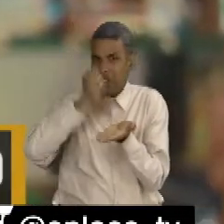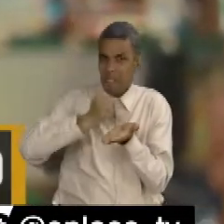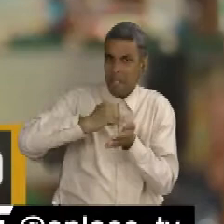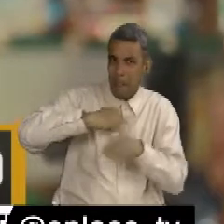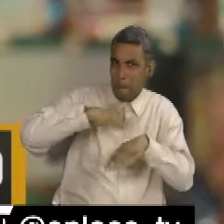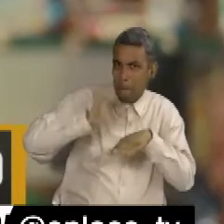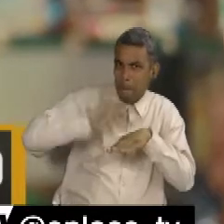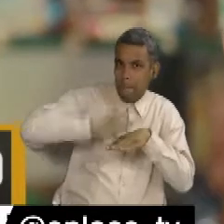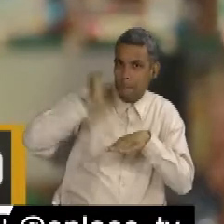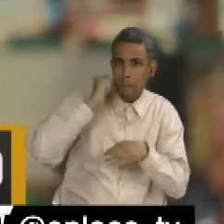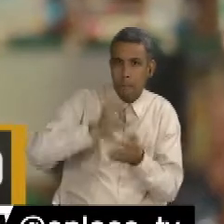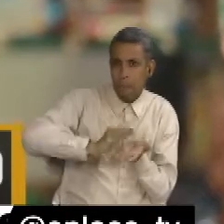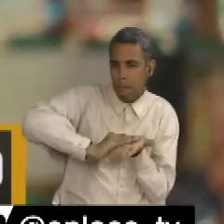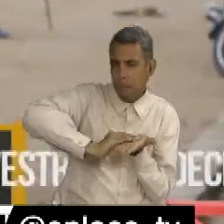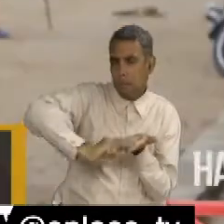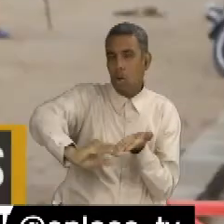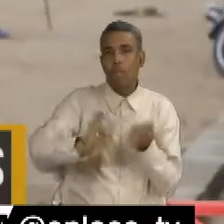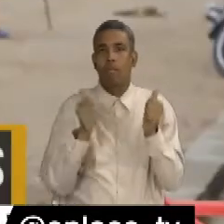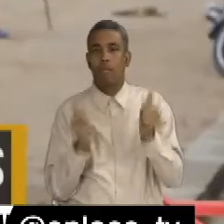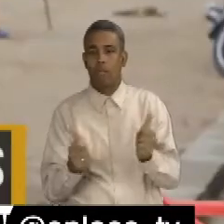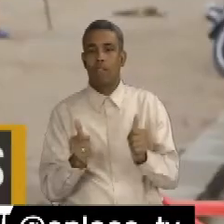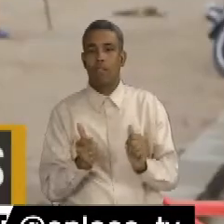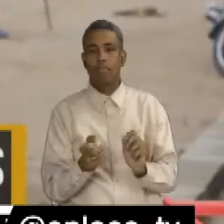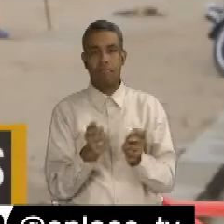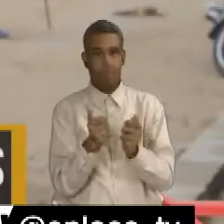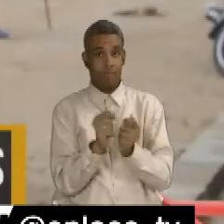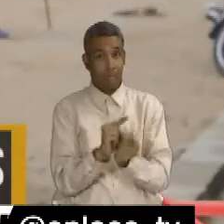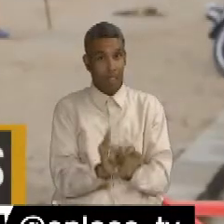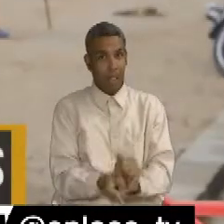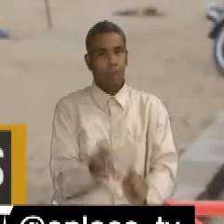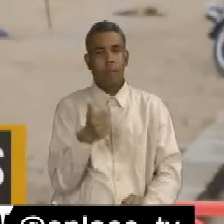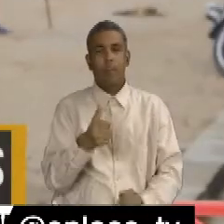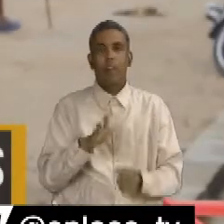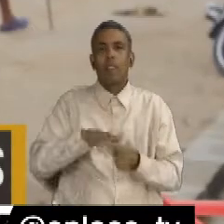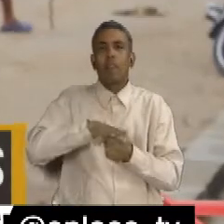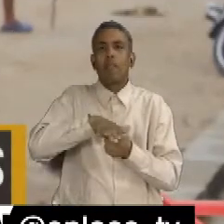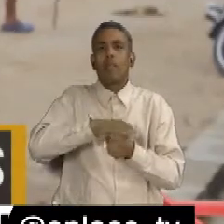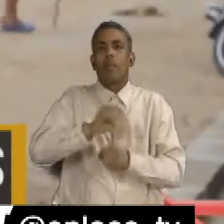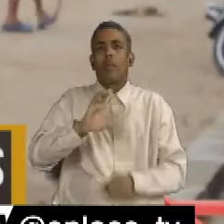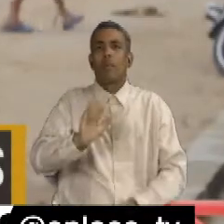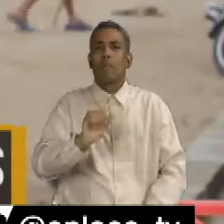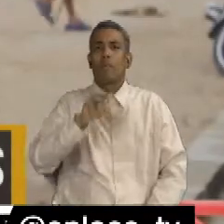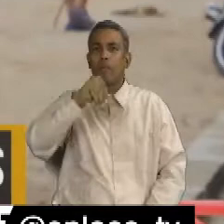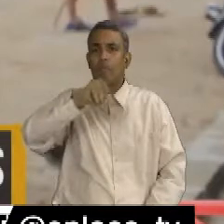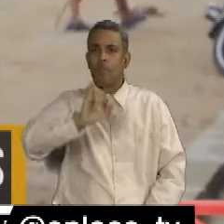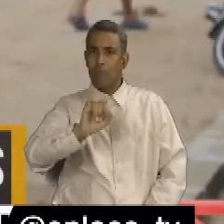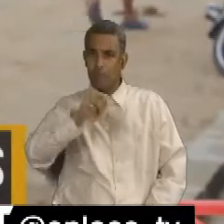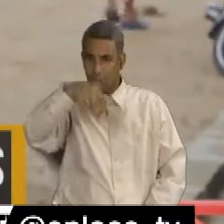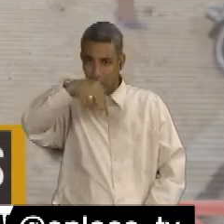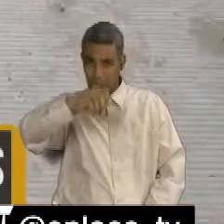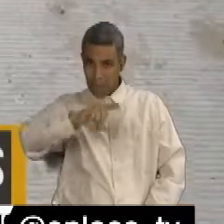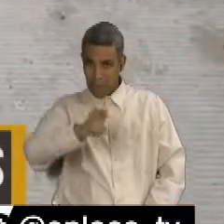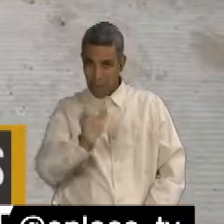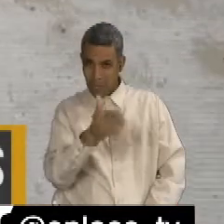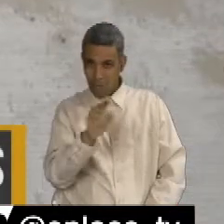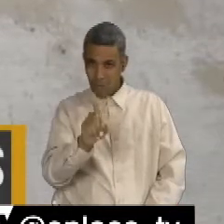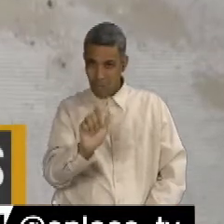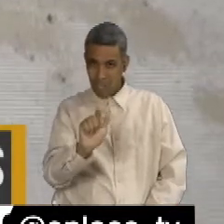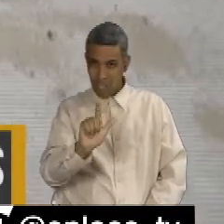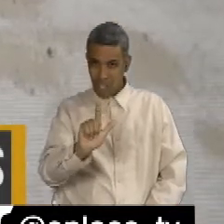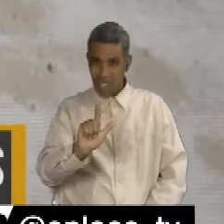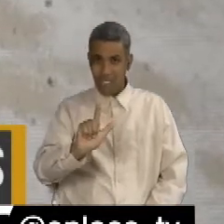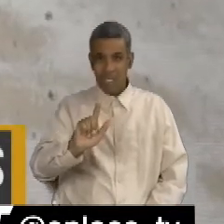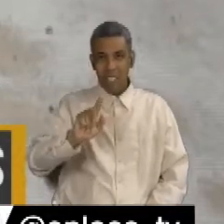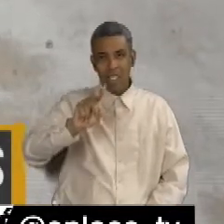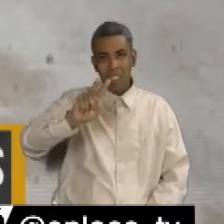De todas maneras, es un bien que se hace para el barrio. El barrio Caminos de San Silvestre forma parte de los 49 a intervenir en este proyecto